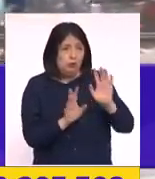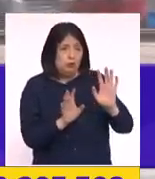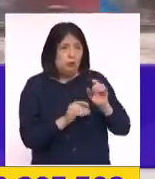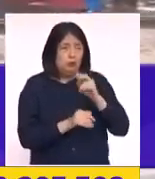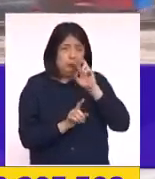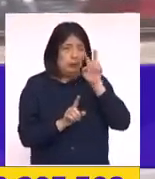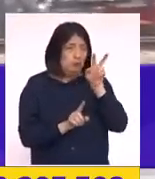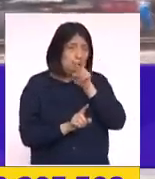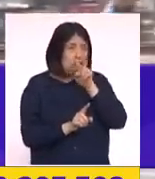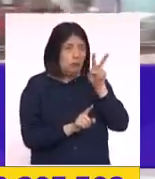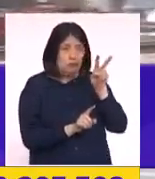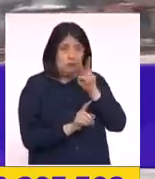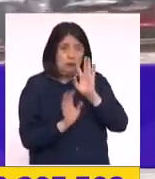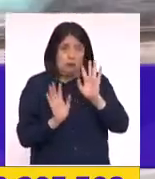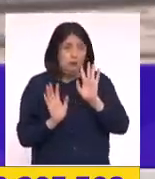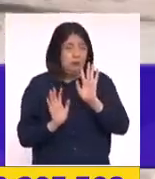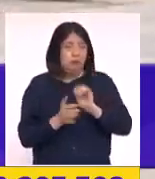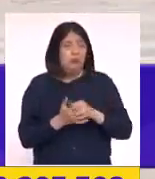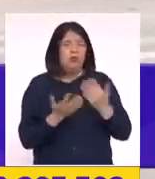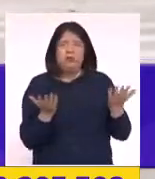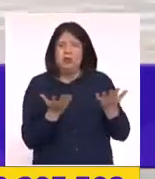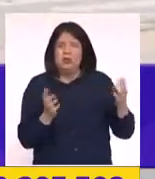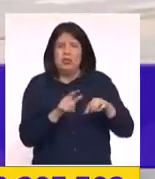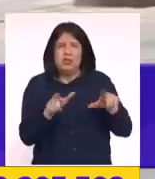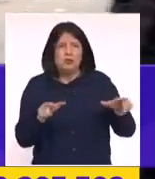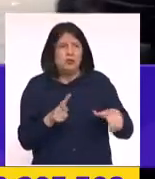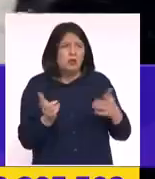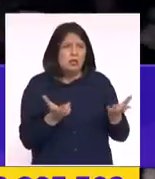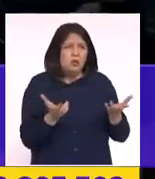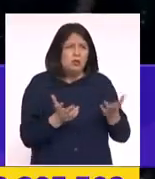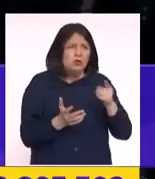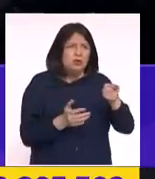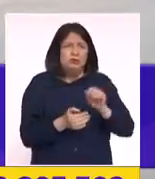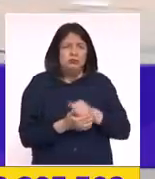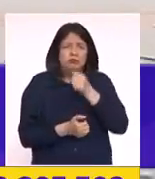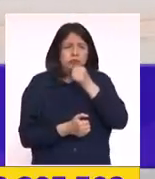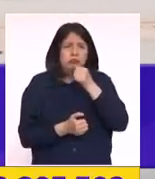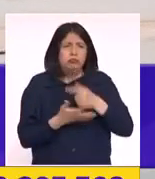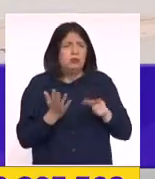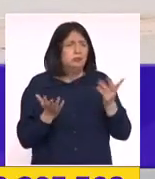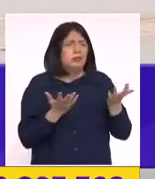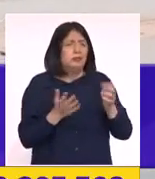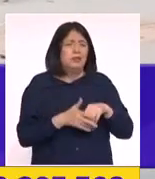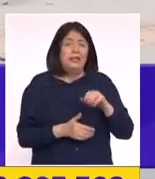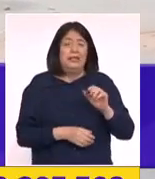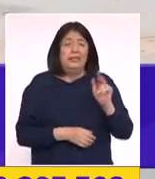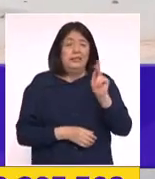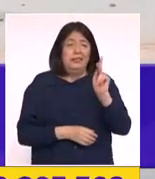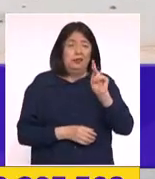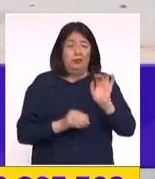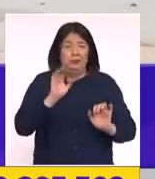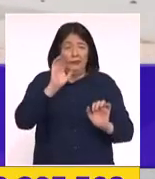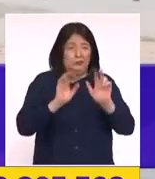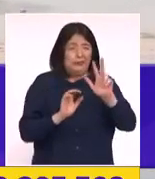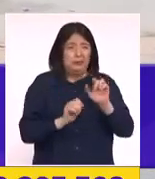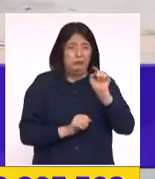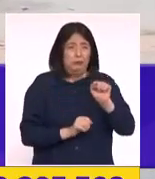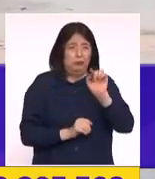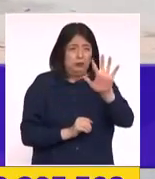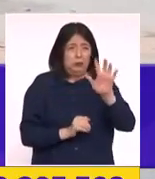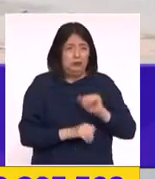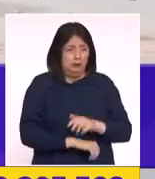Cuidado, Jaime. Mira por todos lados. Exactamente en qué punto te encuentras, Leonardo, para que la ciudadanía que está por los alrededores esté advertida. Kilómetro